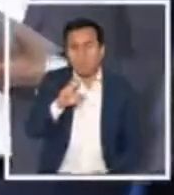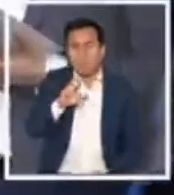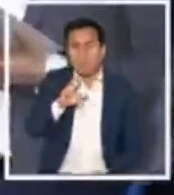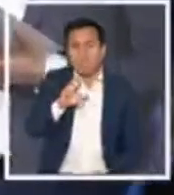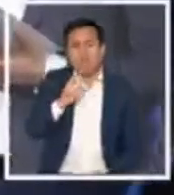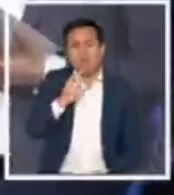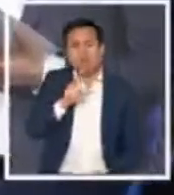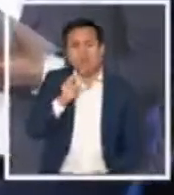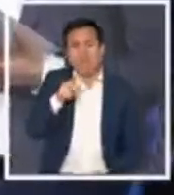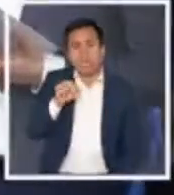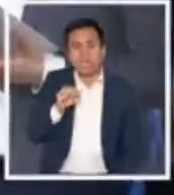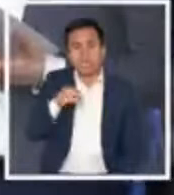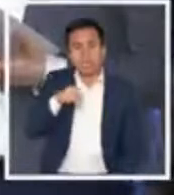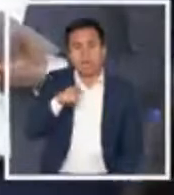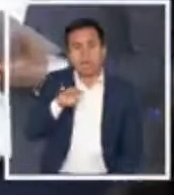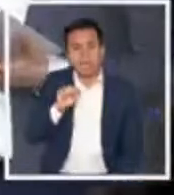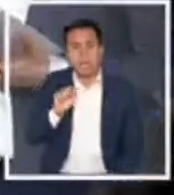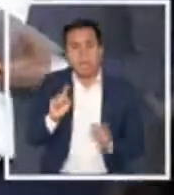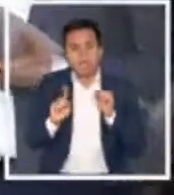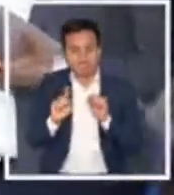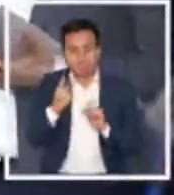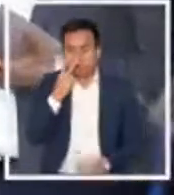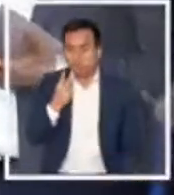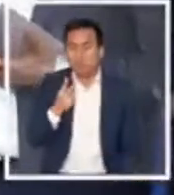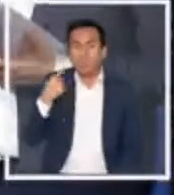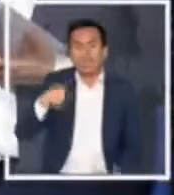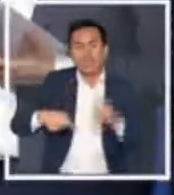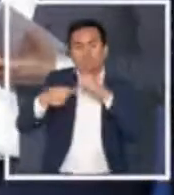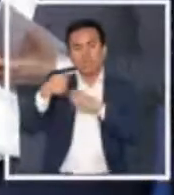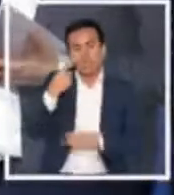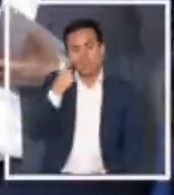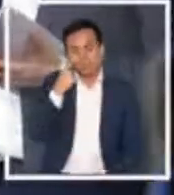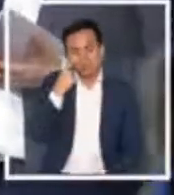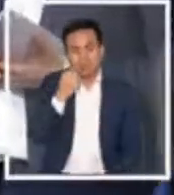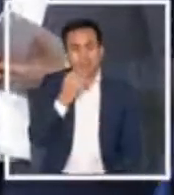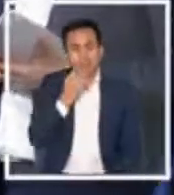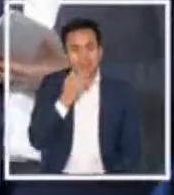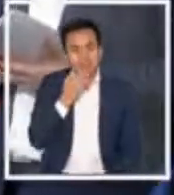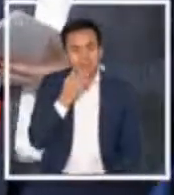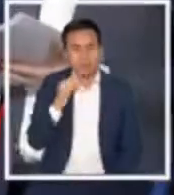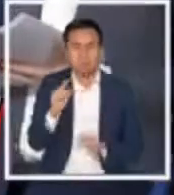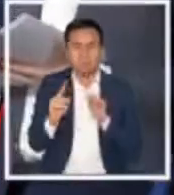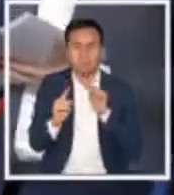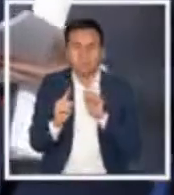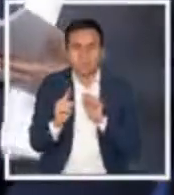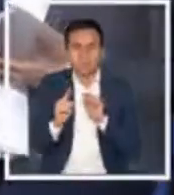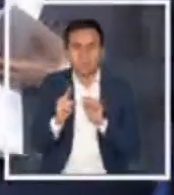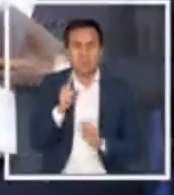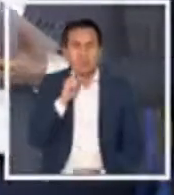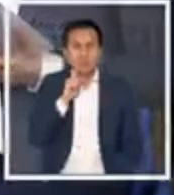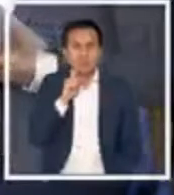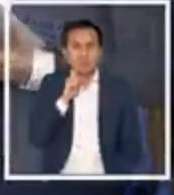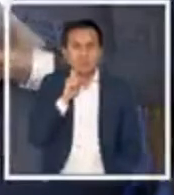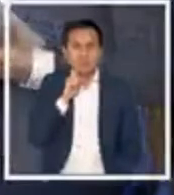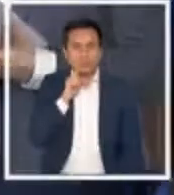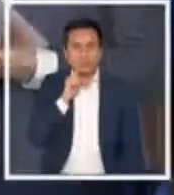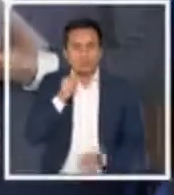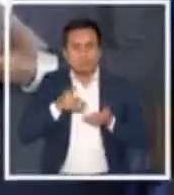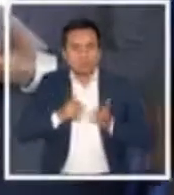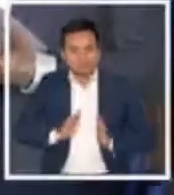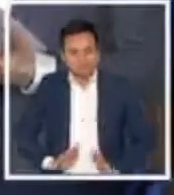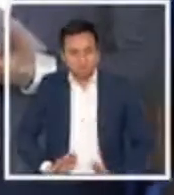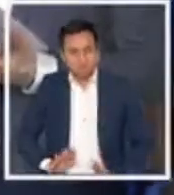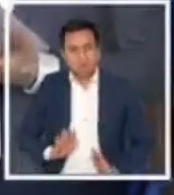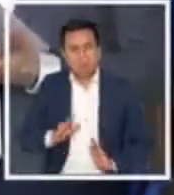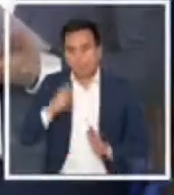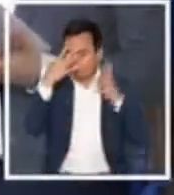María Eugenia, que esta historia la conoce también ella, que tuvo que dar a luz